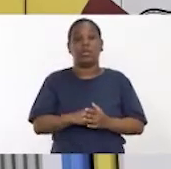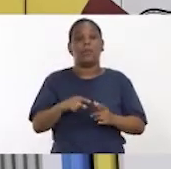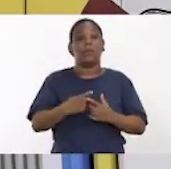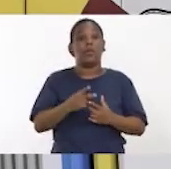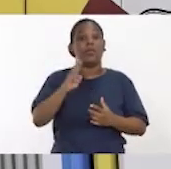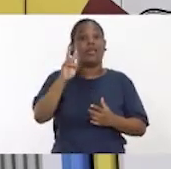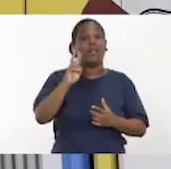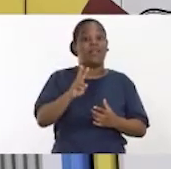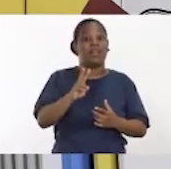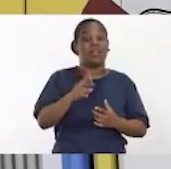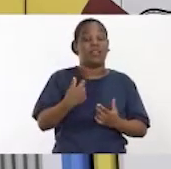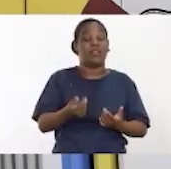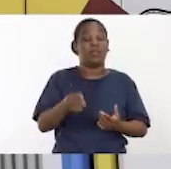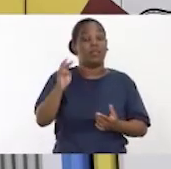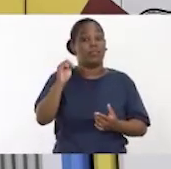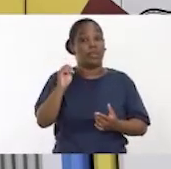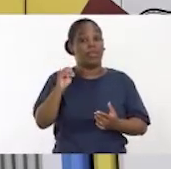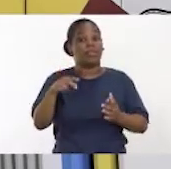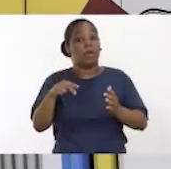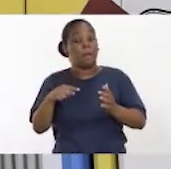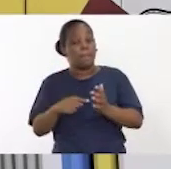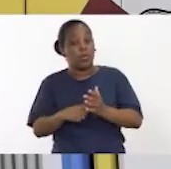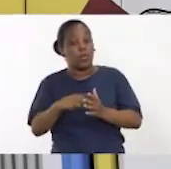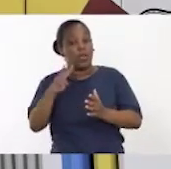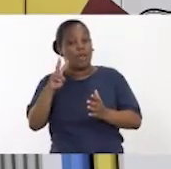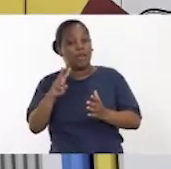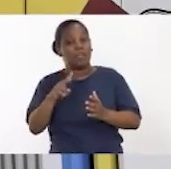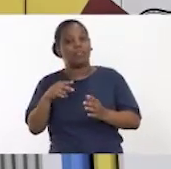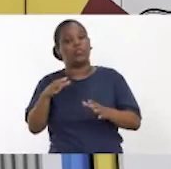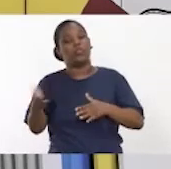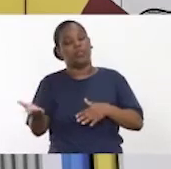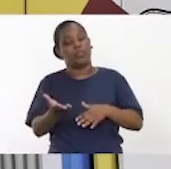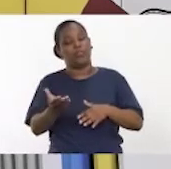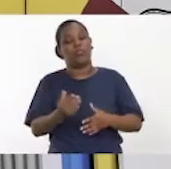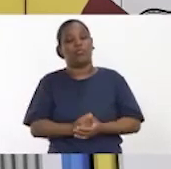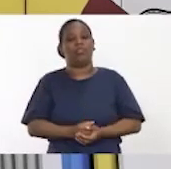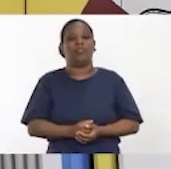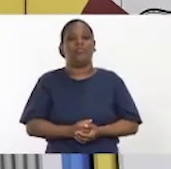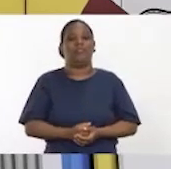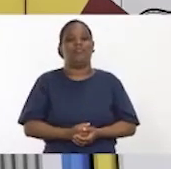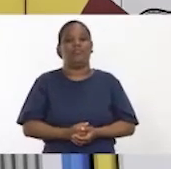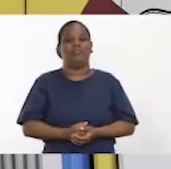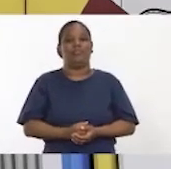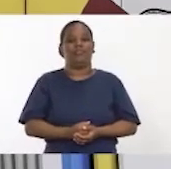es masa por la variación de la velocidad.